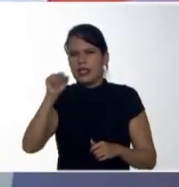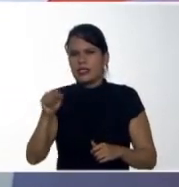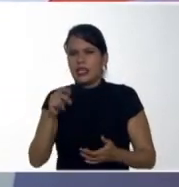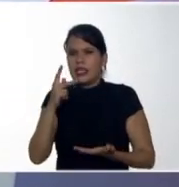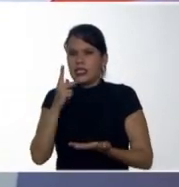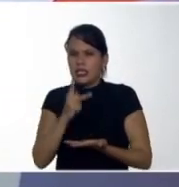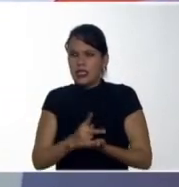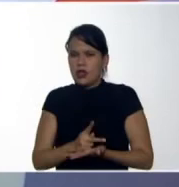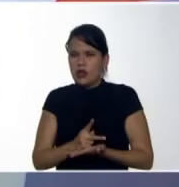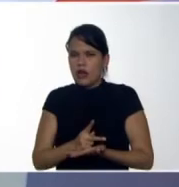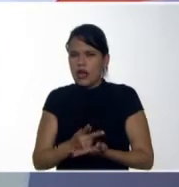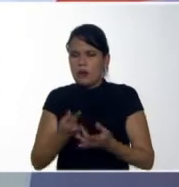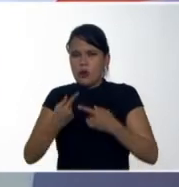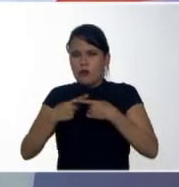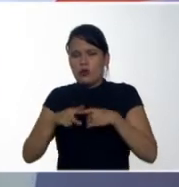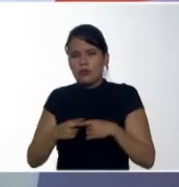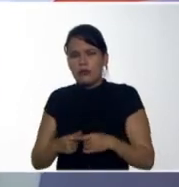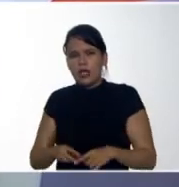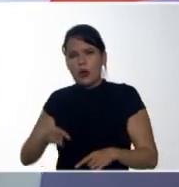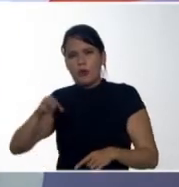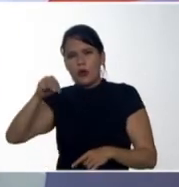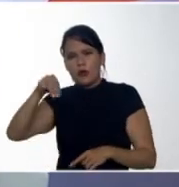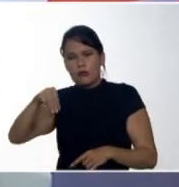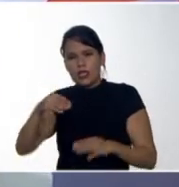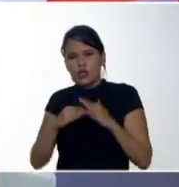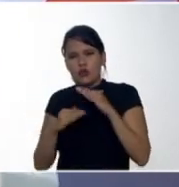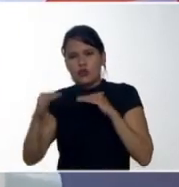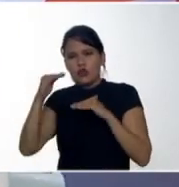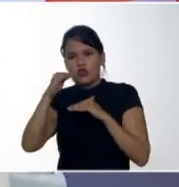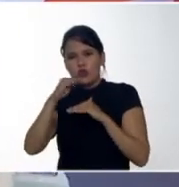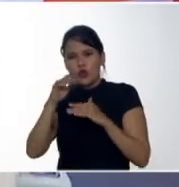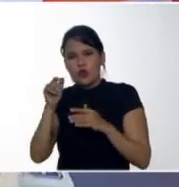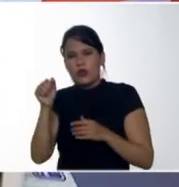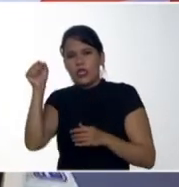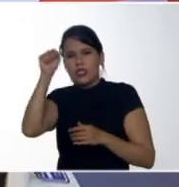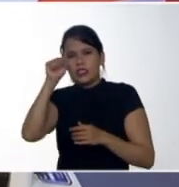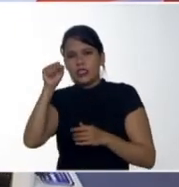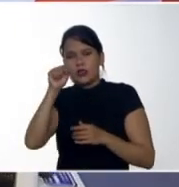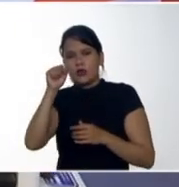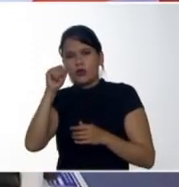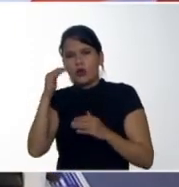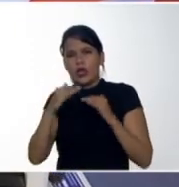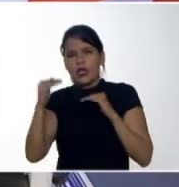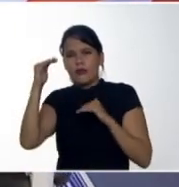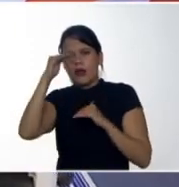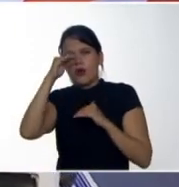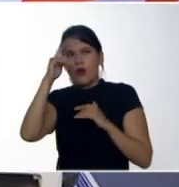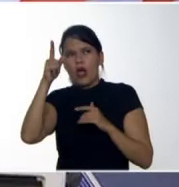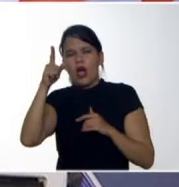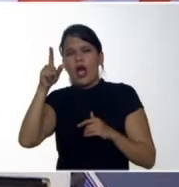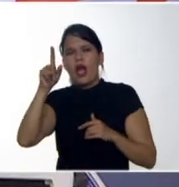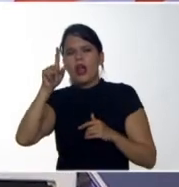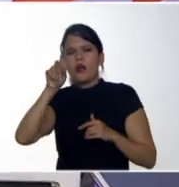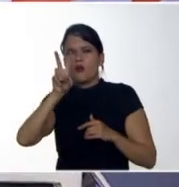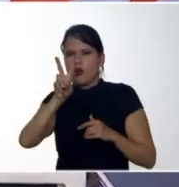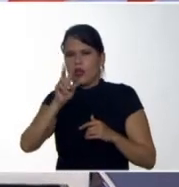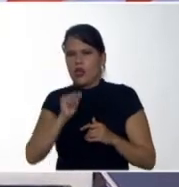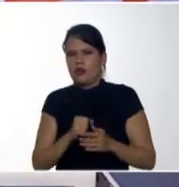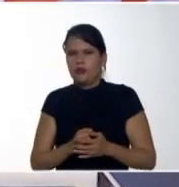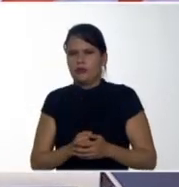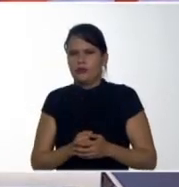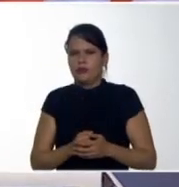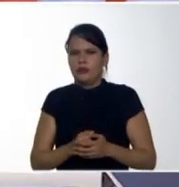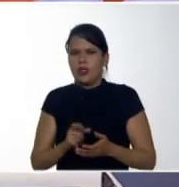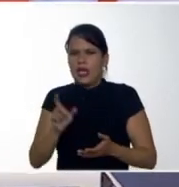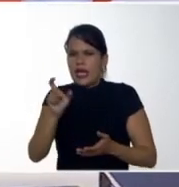kilogramos por metro sobre segundo al cuadrado. Y en el sistema CGS, que es el sistema mínimo, es gramo